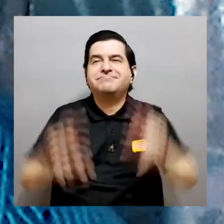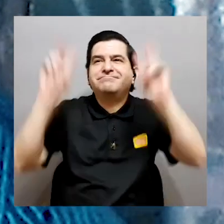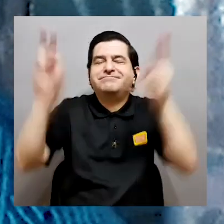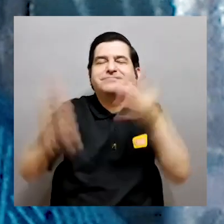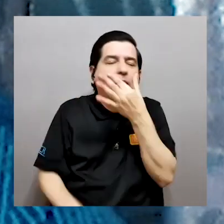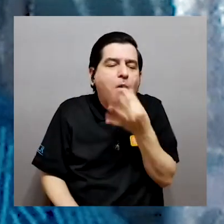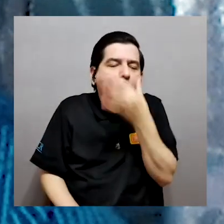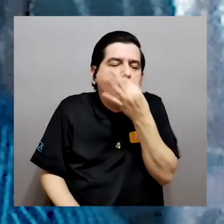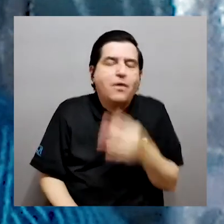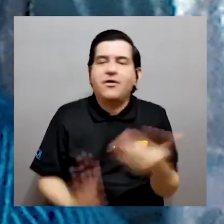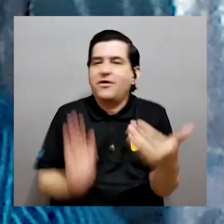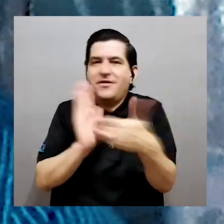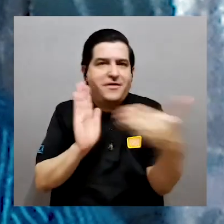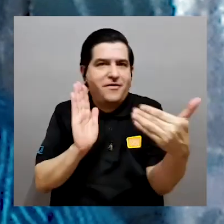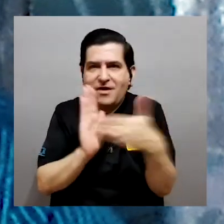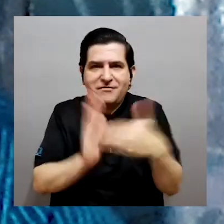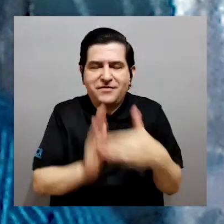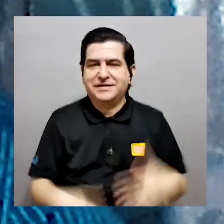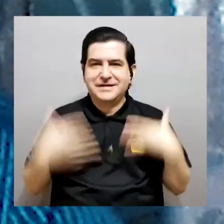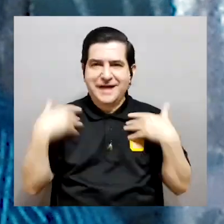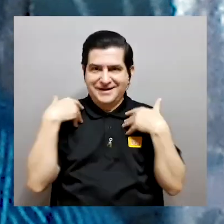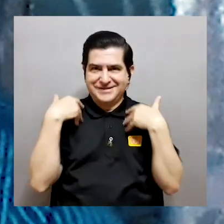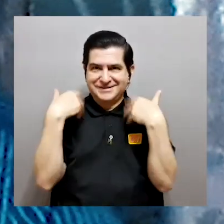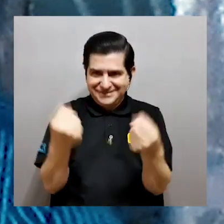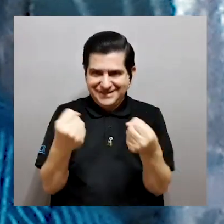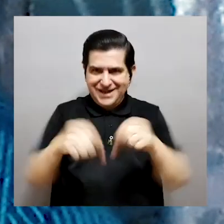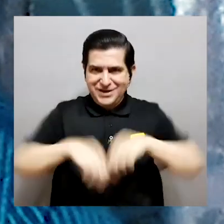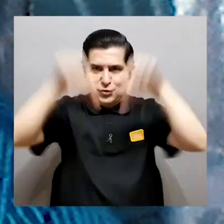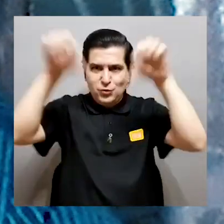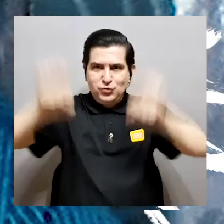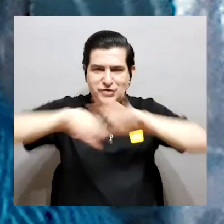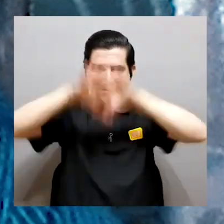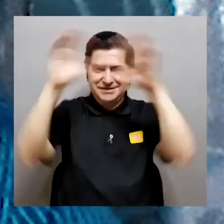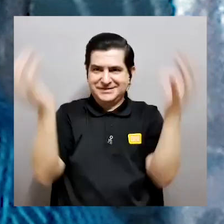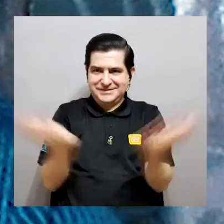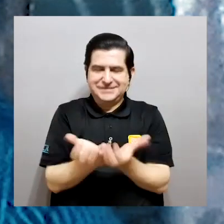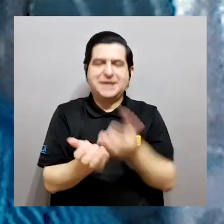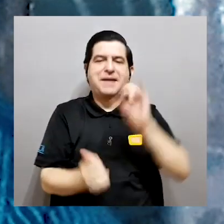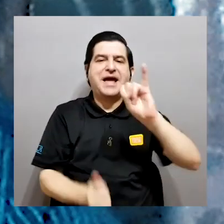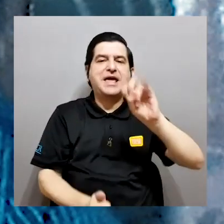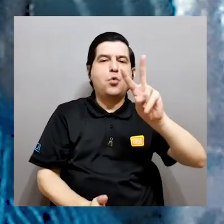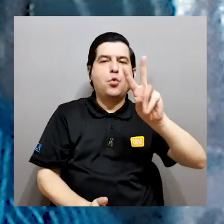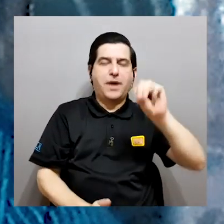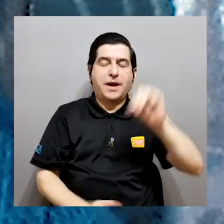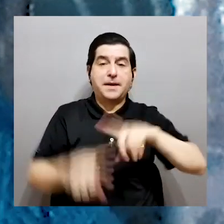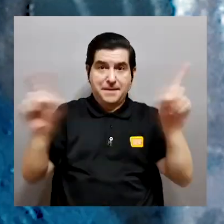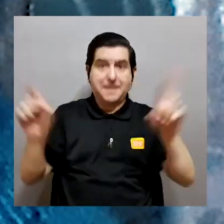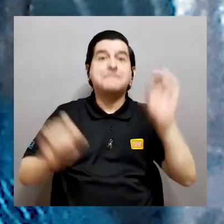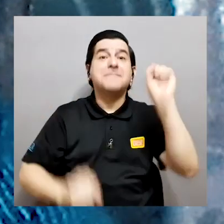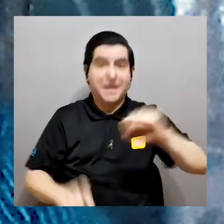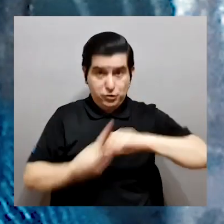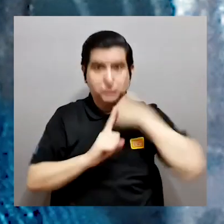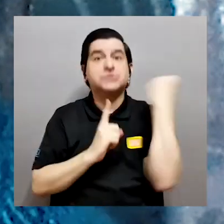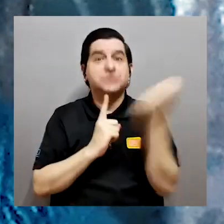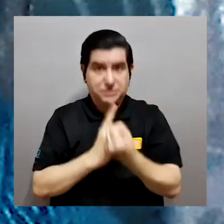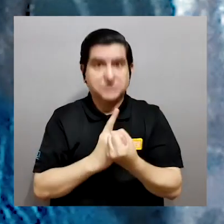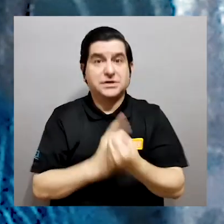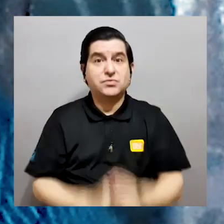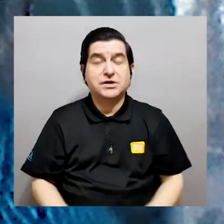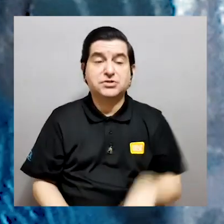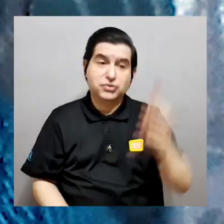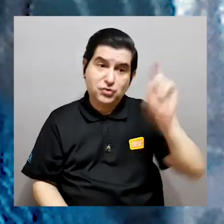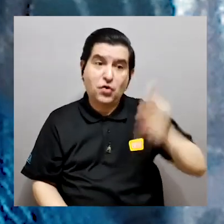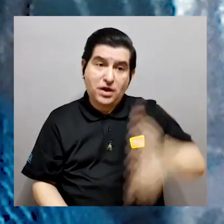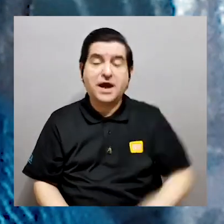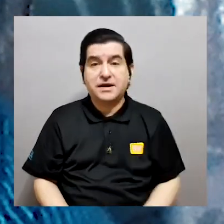resfrío que no va a afectar la salud del sistema global IBM, pero es un resfrío. Y el resfrío,